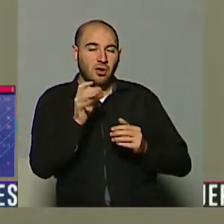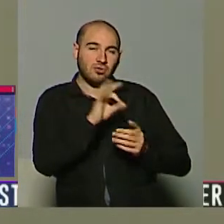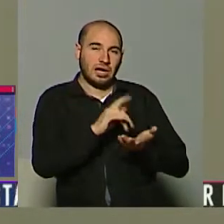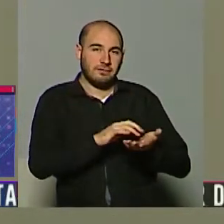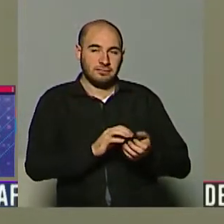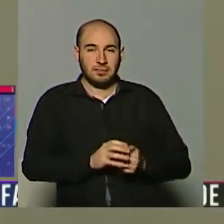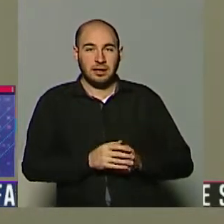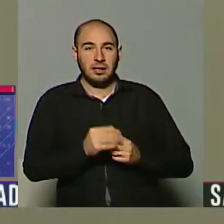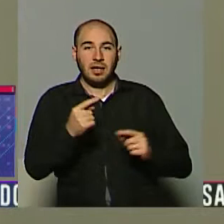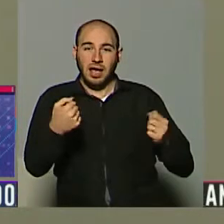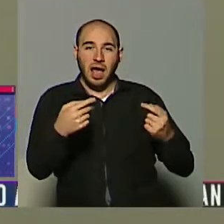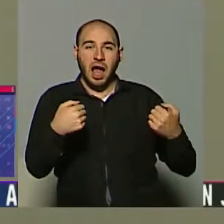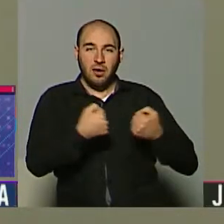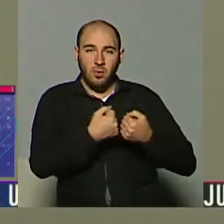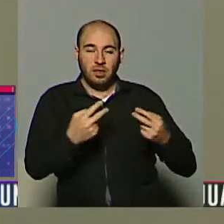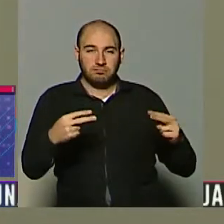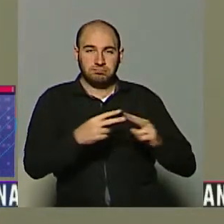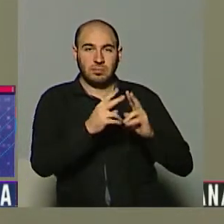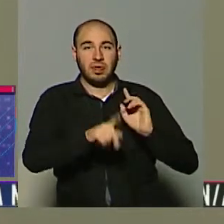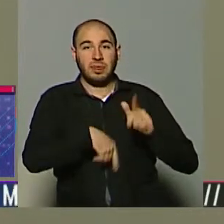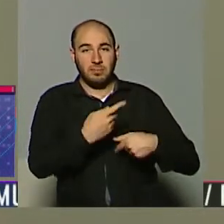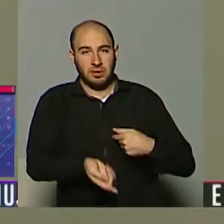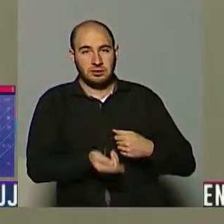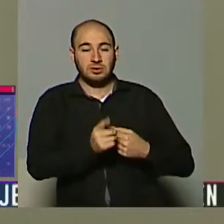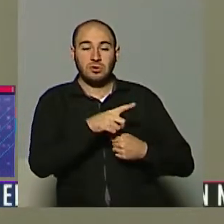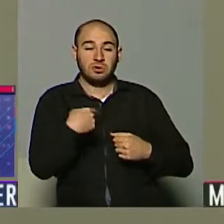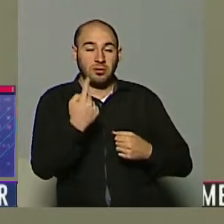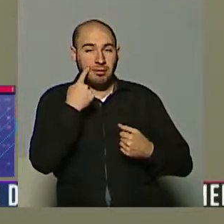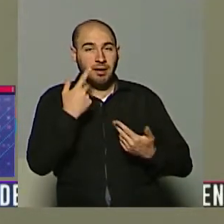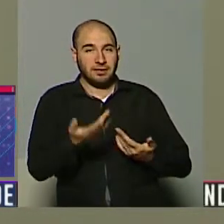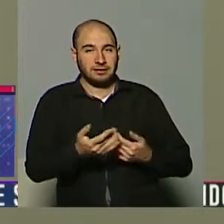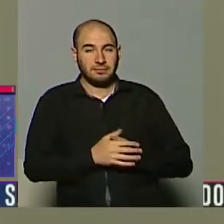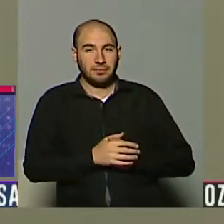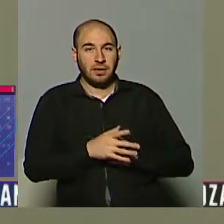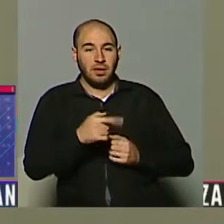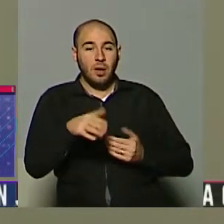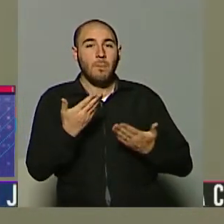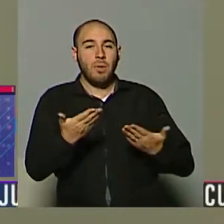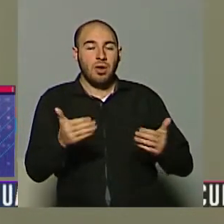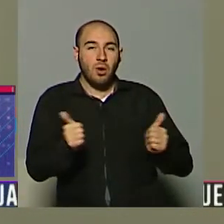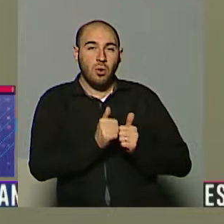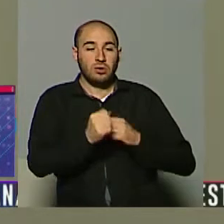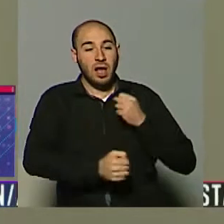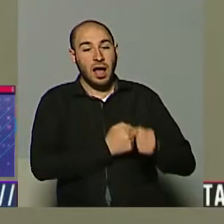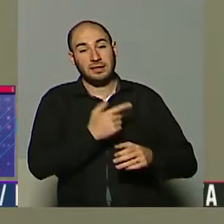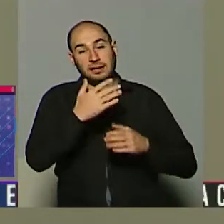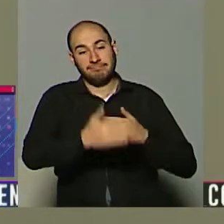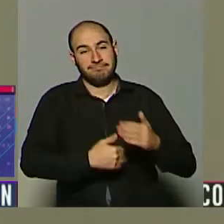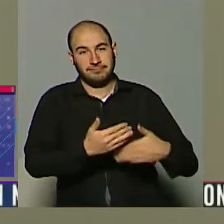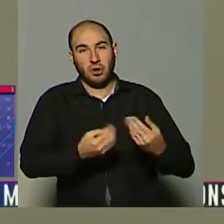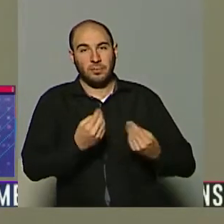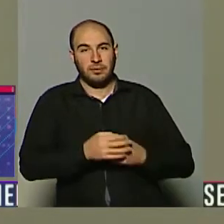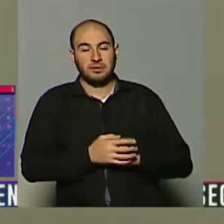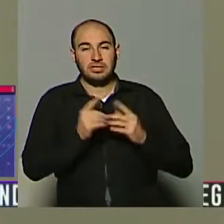teléfono para concertar una entrevista, y luego nosotros veremos si podemos acompañarlos, hasta dónde podemos acompañarlos